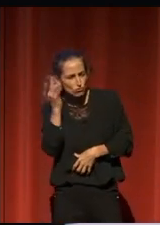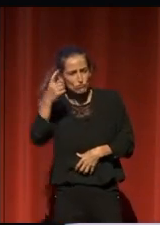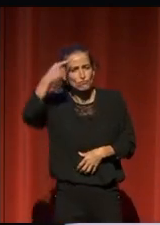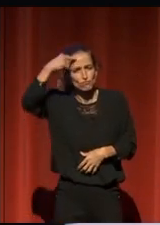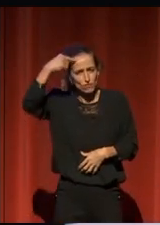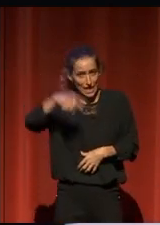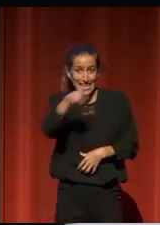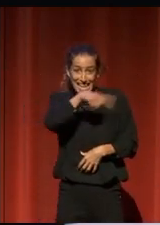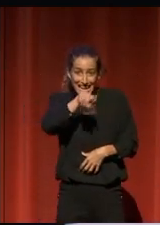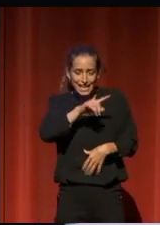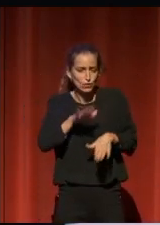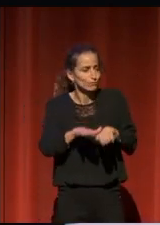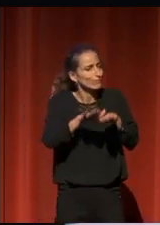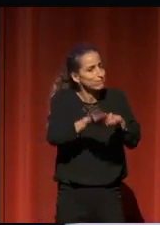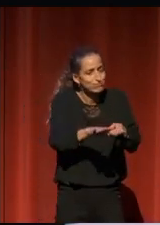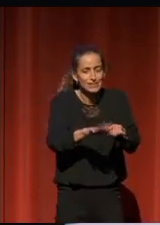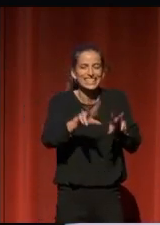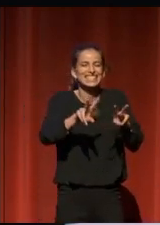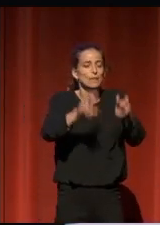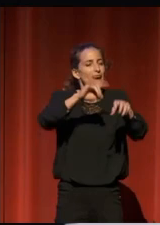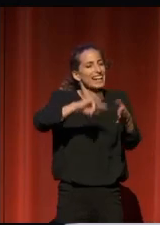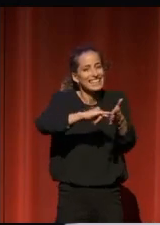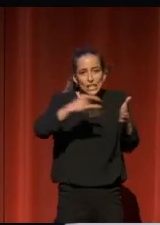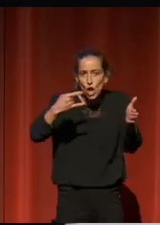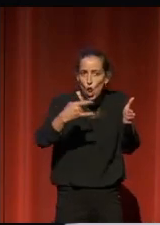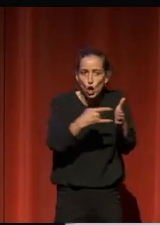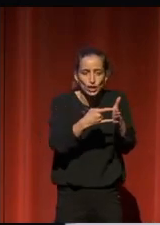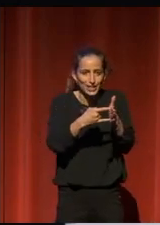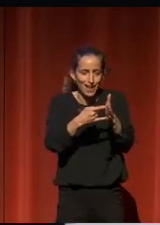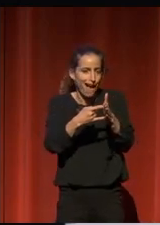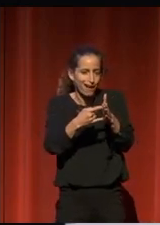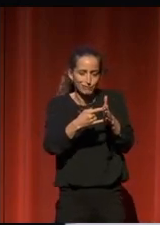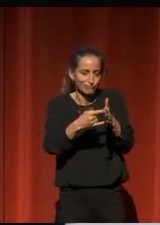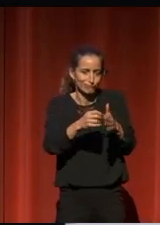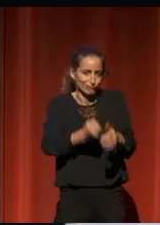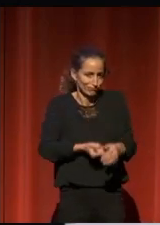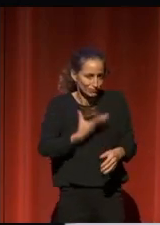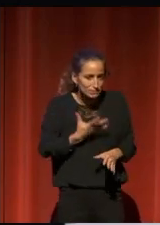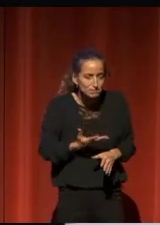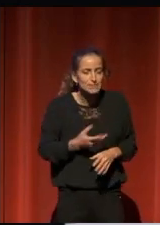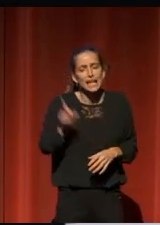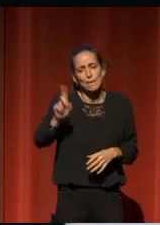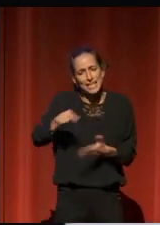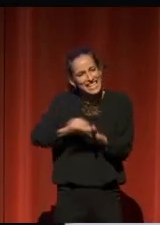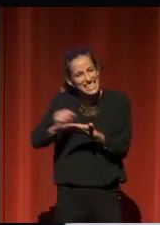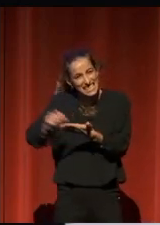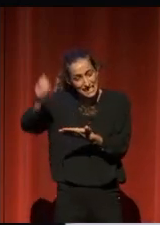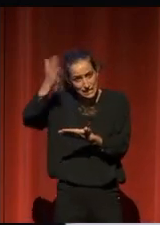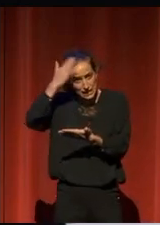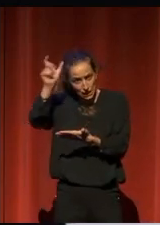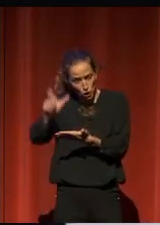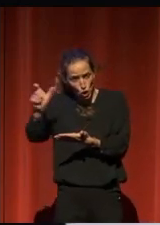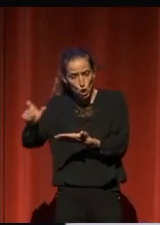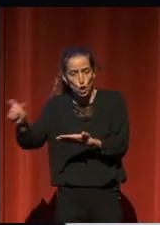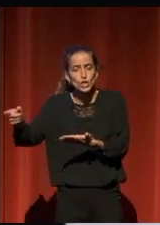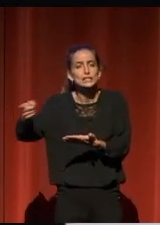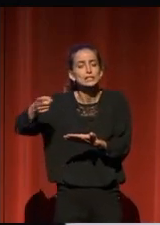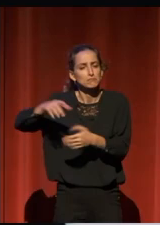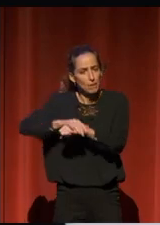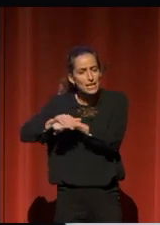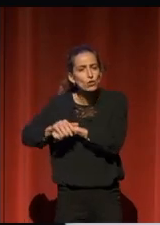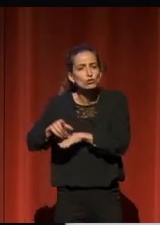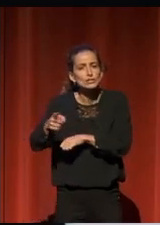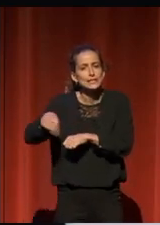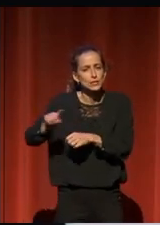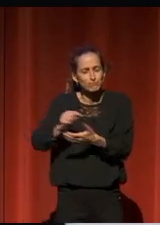a la ciencia y a la tecnología, a escritores y escritoras dedicados a pensar la tecne en